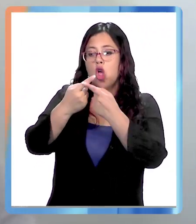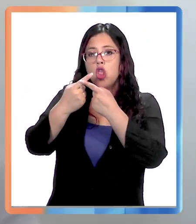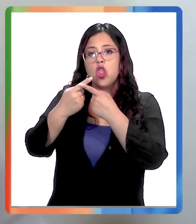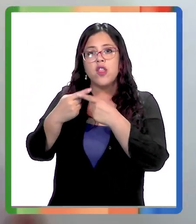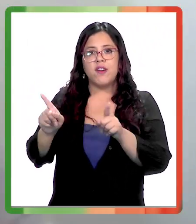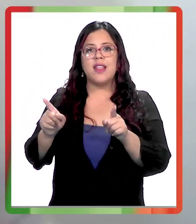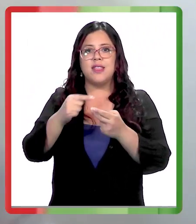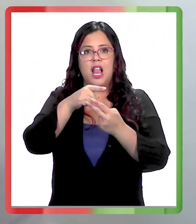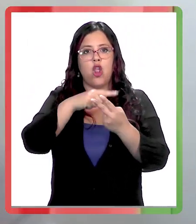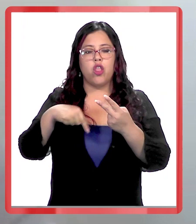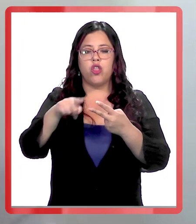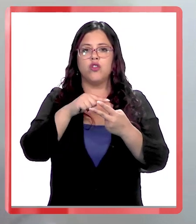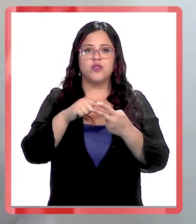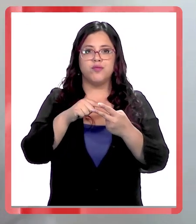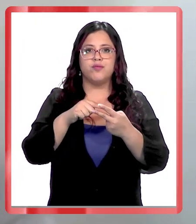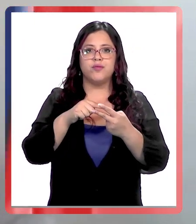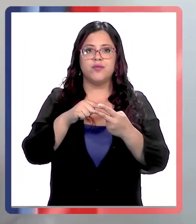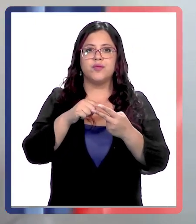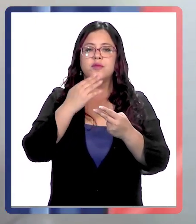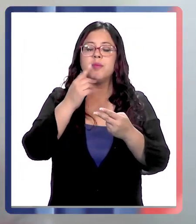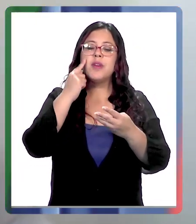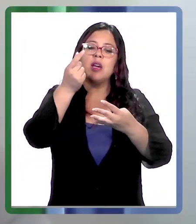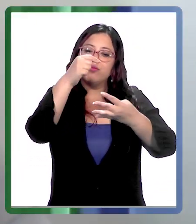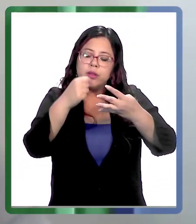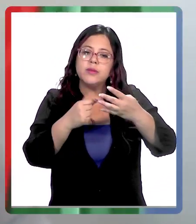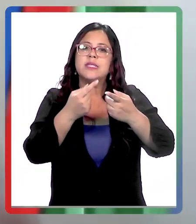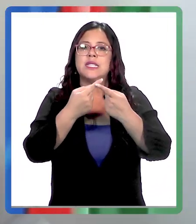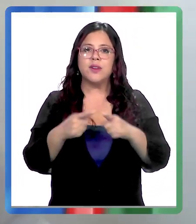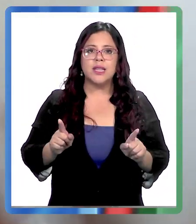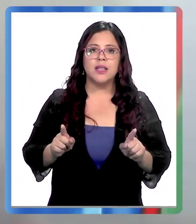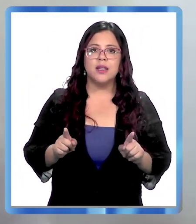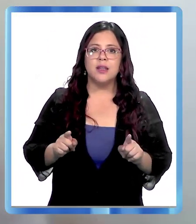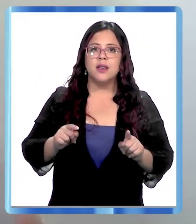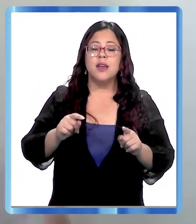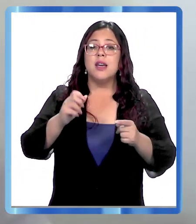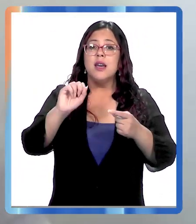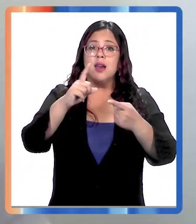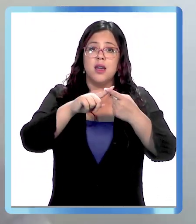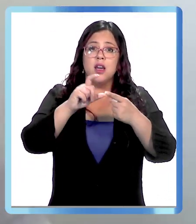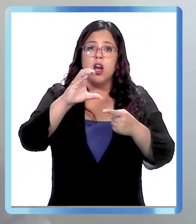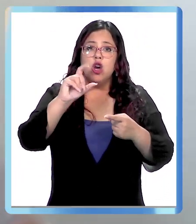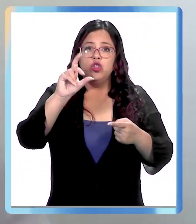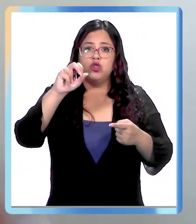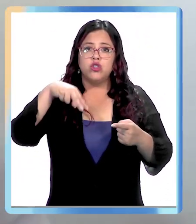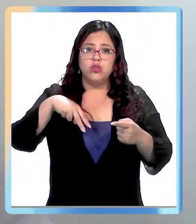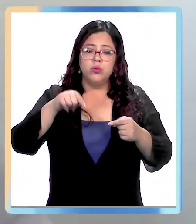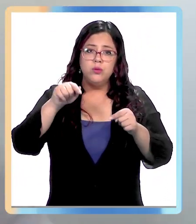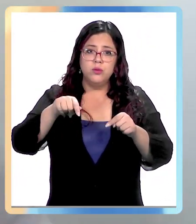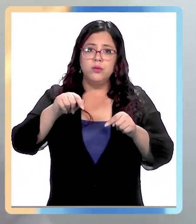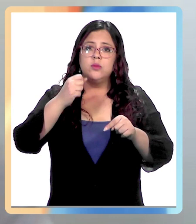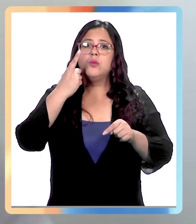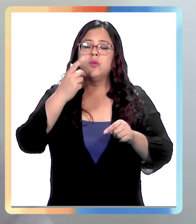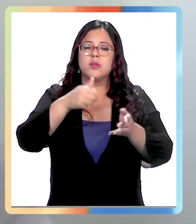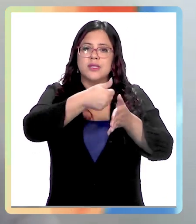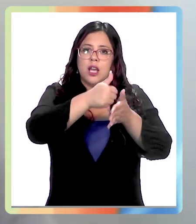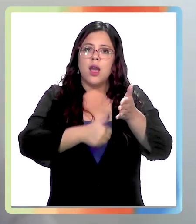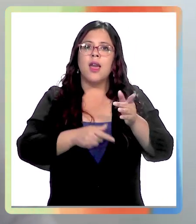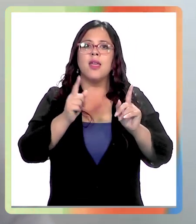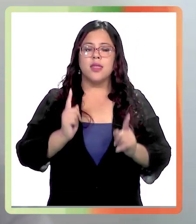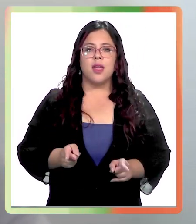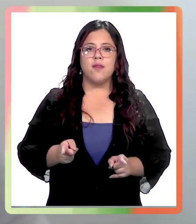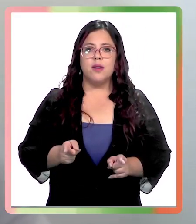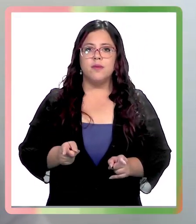de colon y otra, el cáncer de recto, que son dos enfermedades distintas y que tienen un comportamiento biológico distinto y un pronóstico